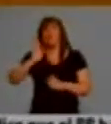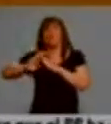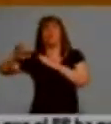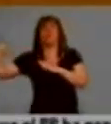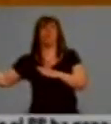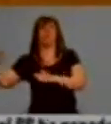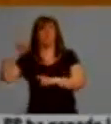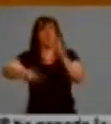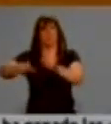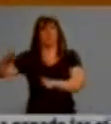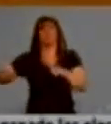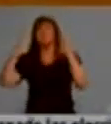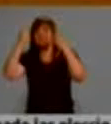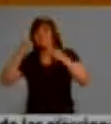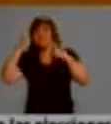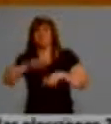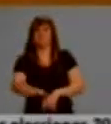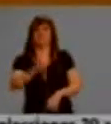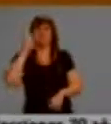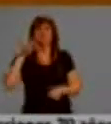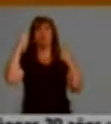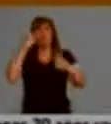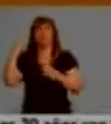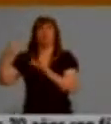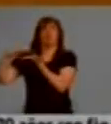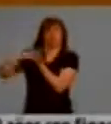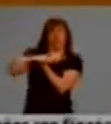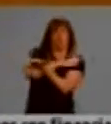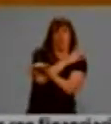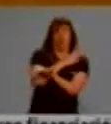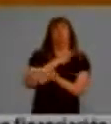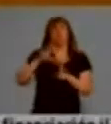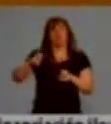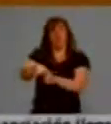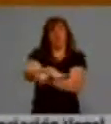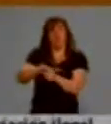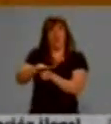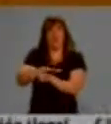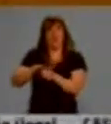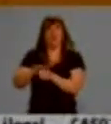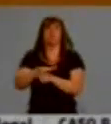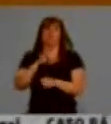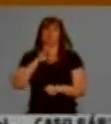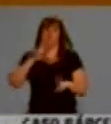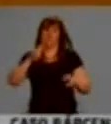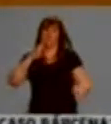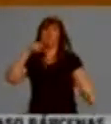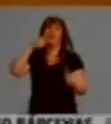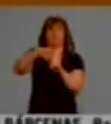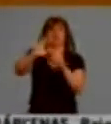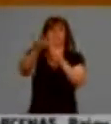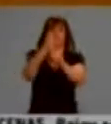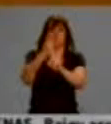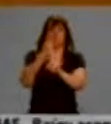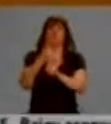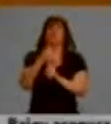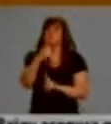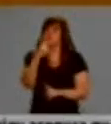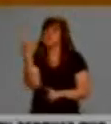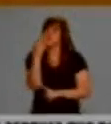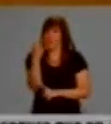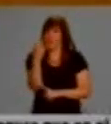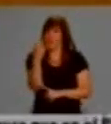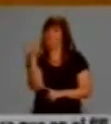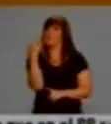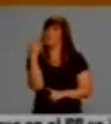esta Cámara intentan decidir e intentan influir en ese ámbito y en esa dirección concreta. Pero usted debe ser, dicho